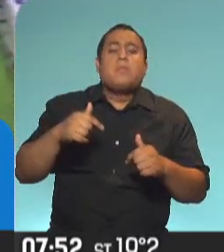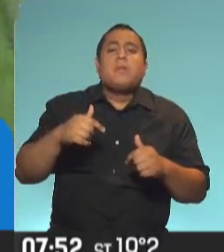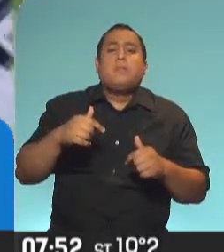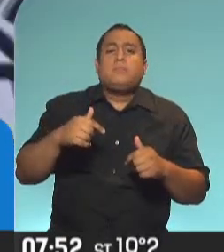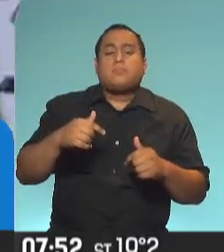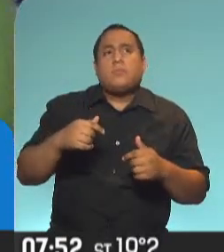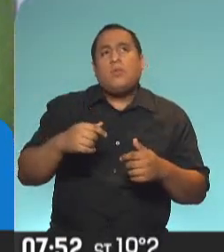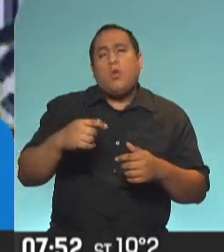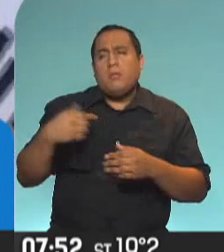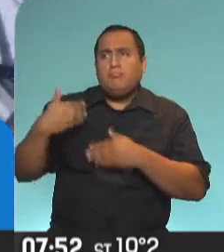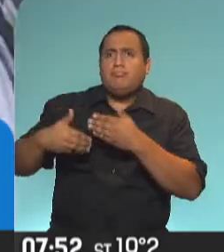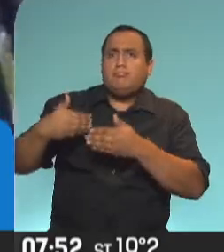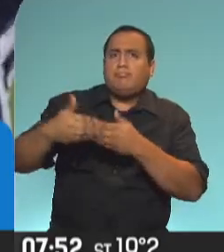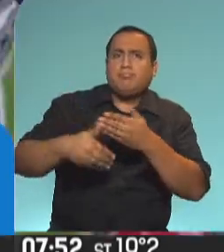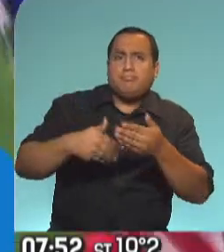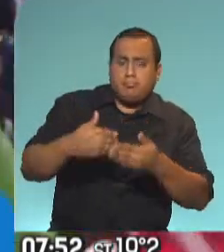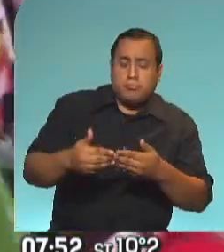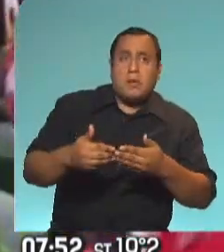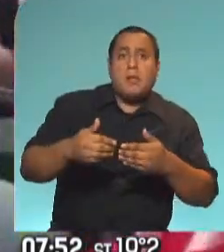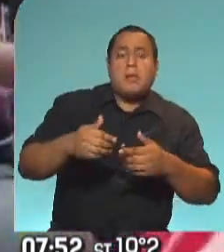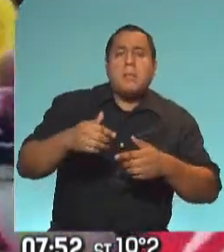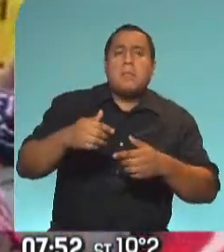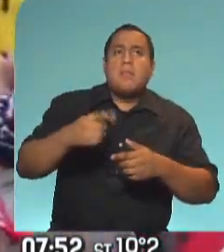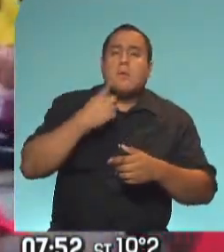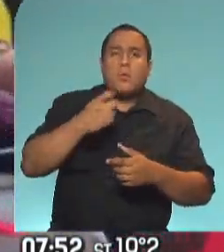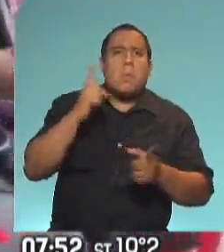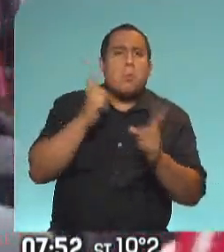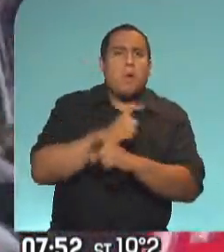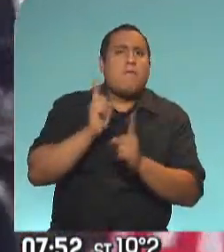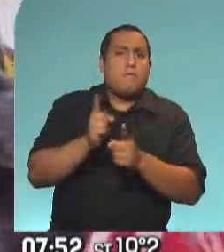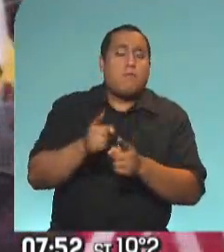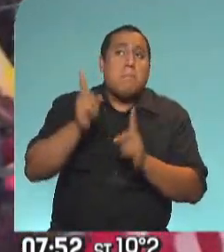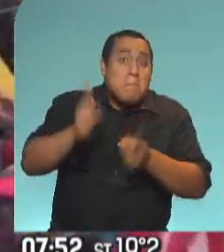una o dos generaciones es un problema que se evidencia en la presidencia de Donald Trump.